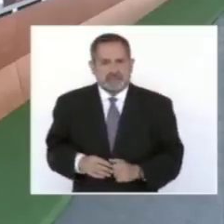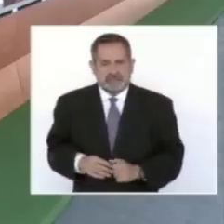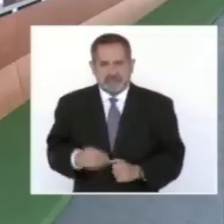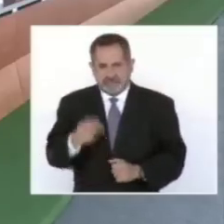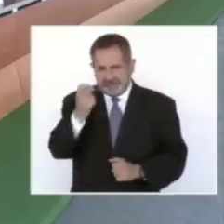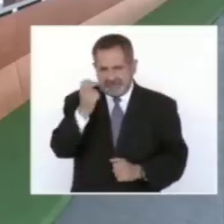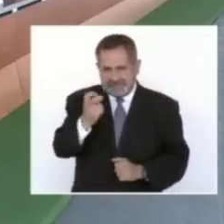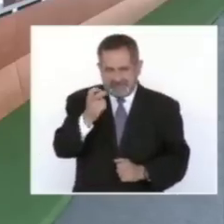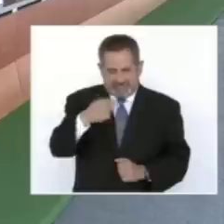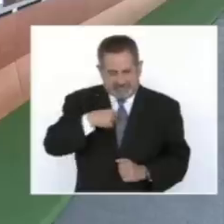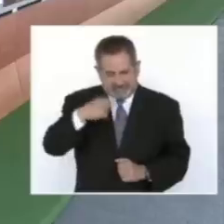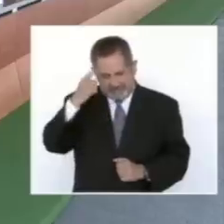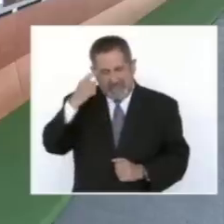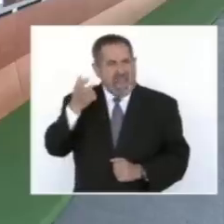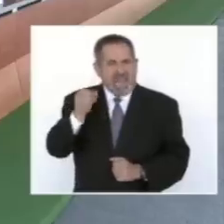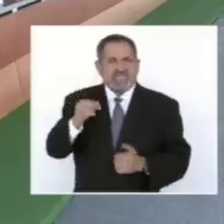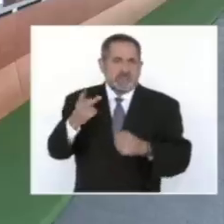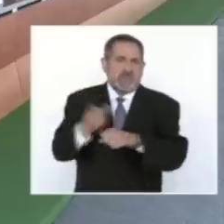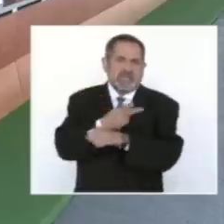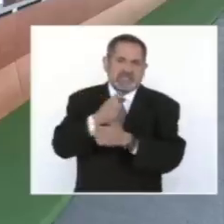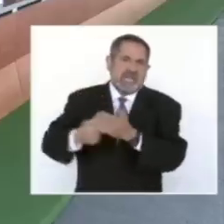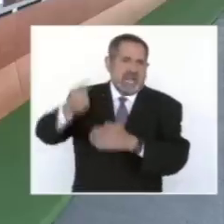Esto suele pasar